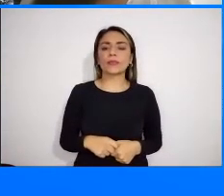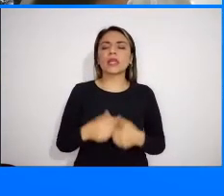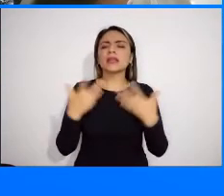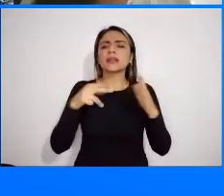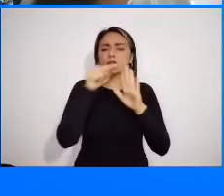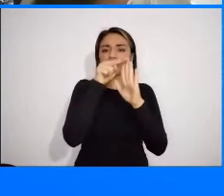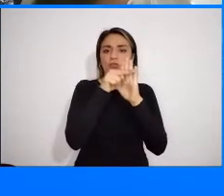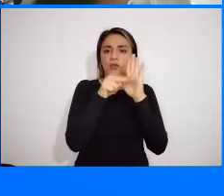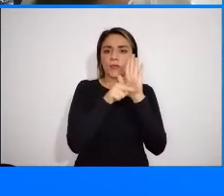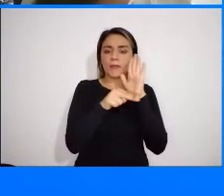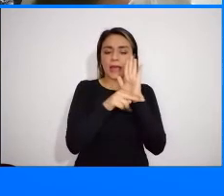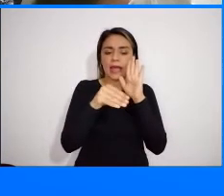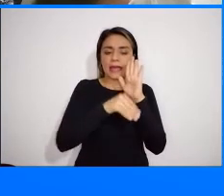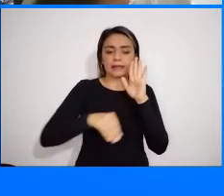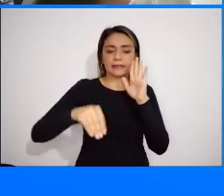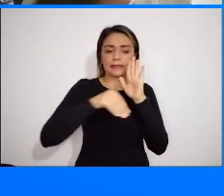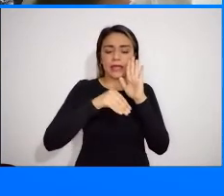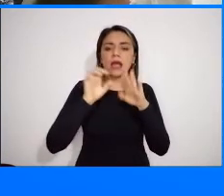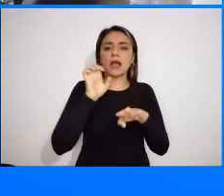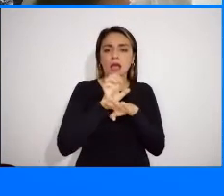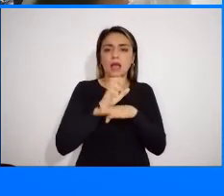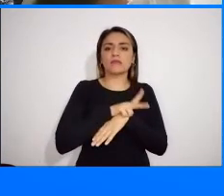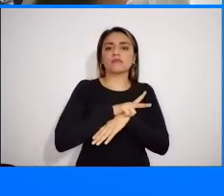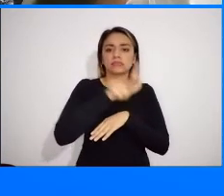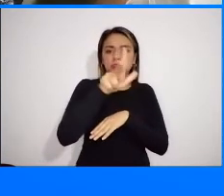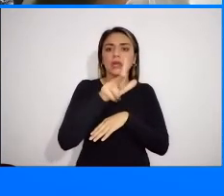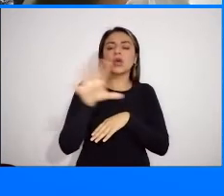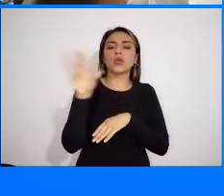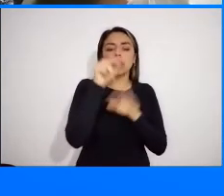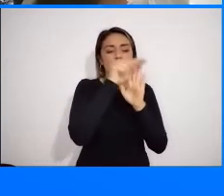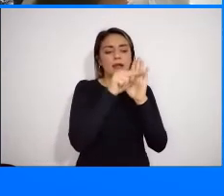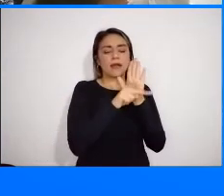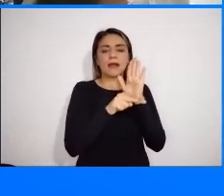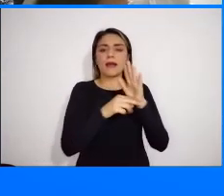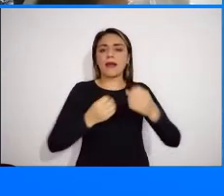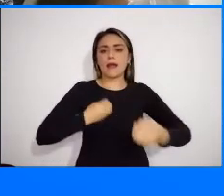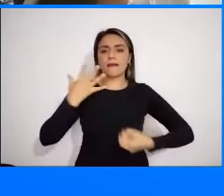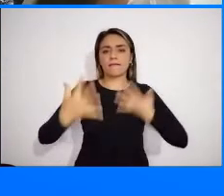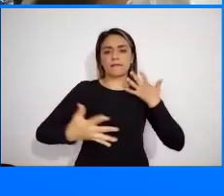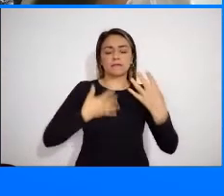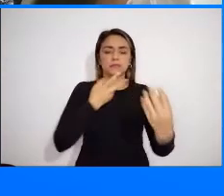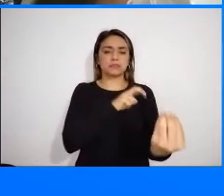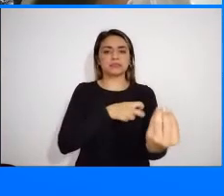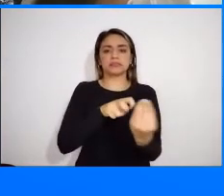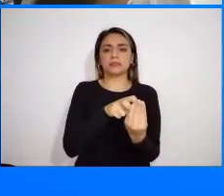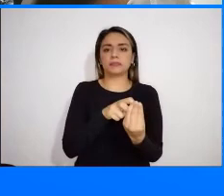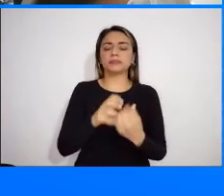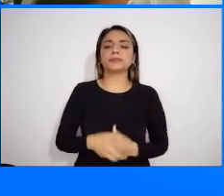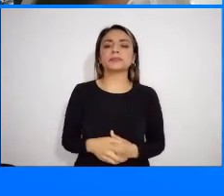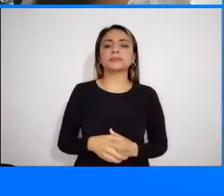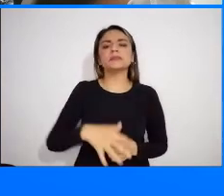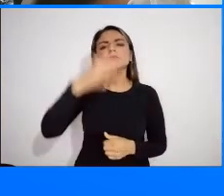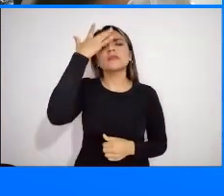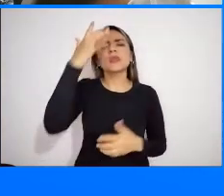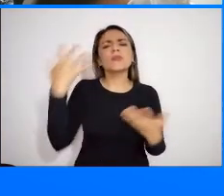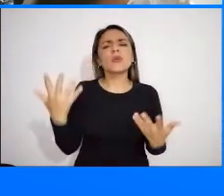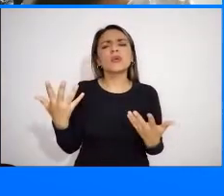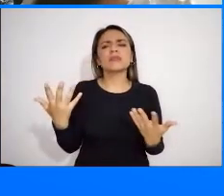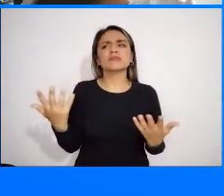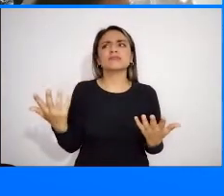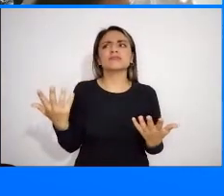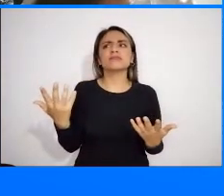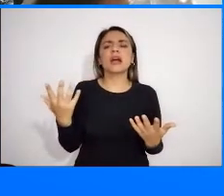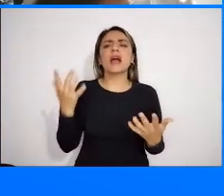norma técnica sectorial de agencias de viaje, todo el marco de turismo de aventura, porque pues